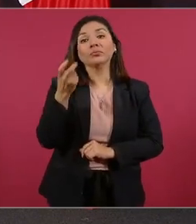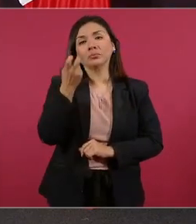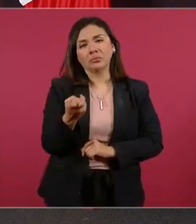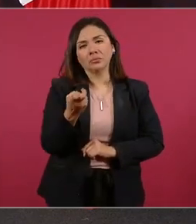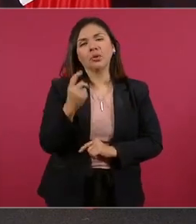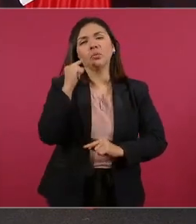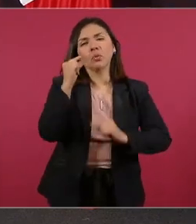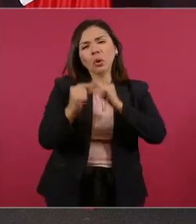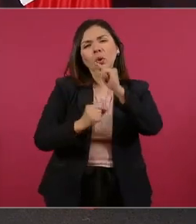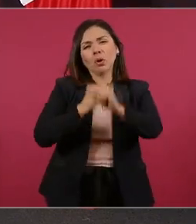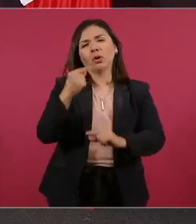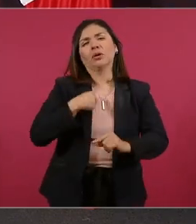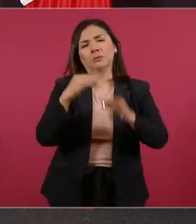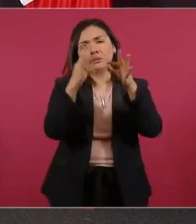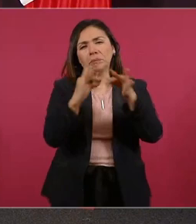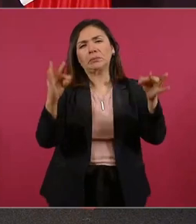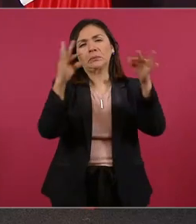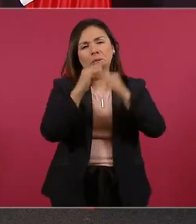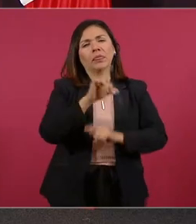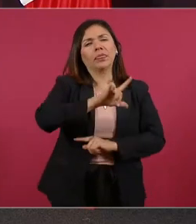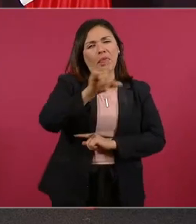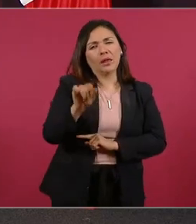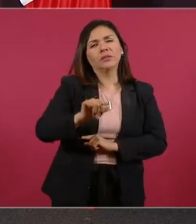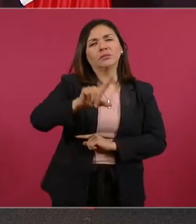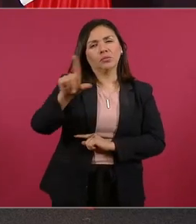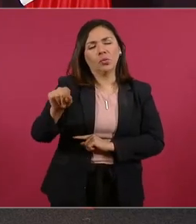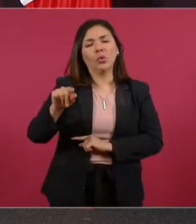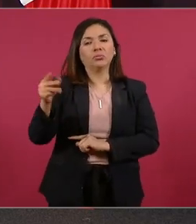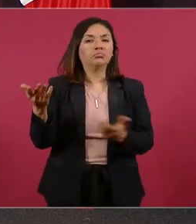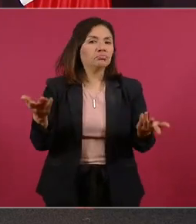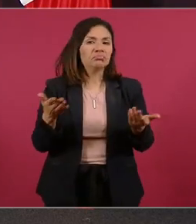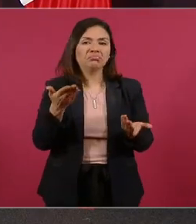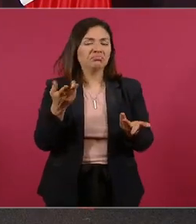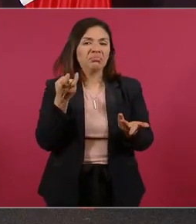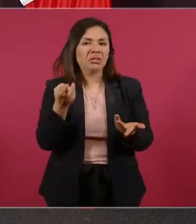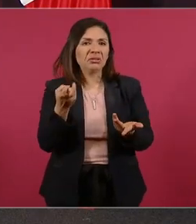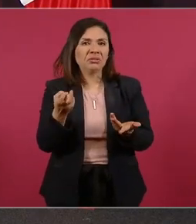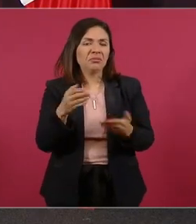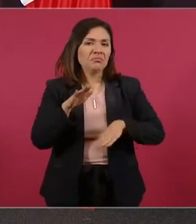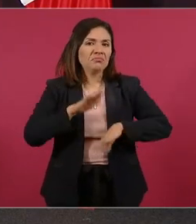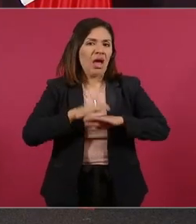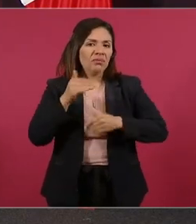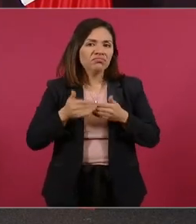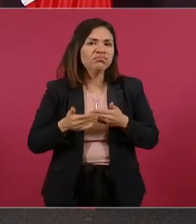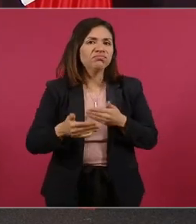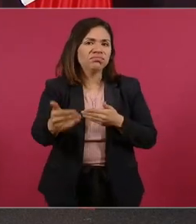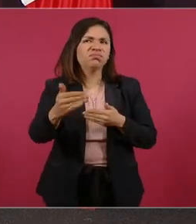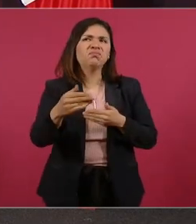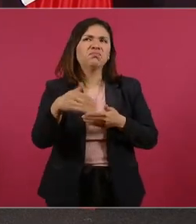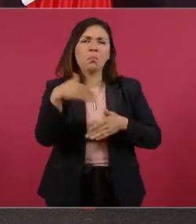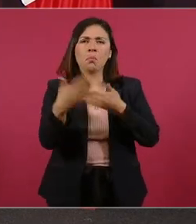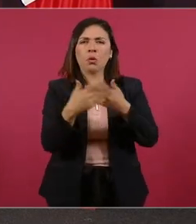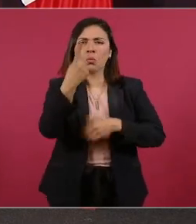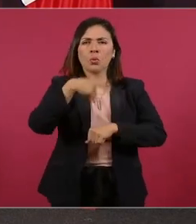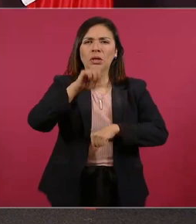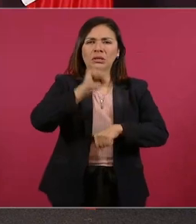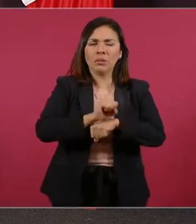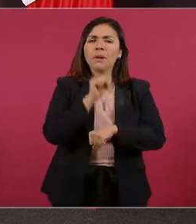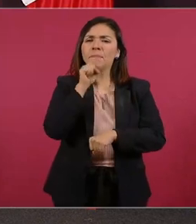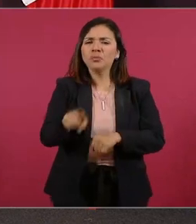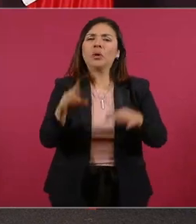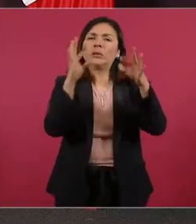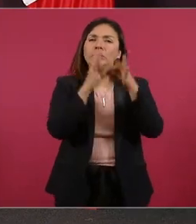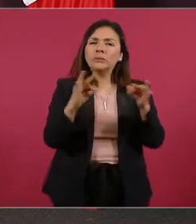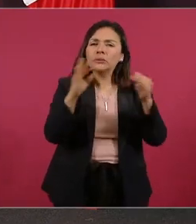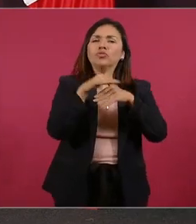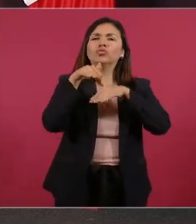dando a conocer poco a poco. Nos va a llevar pues toda la próxima semana a hablar de las